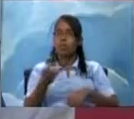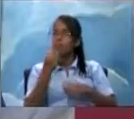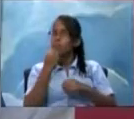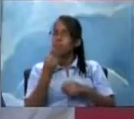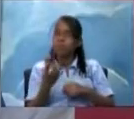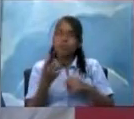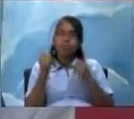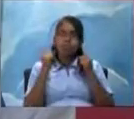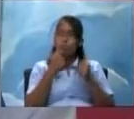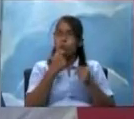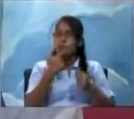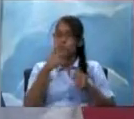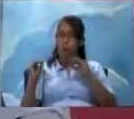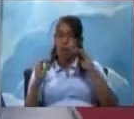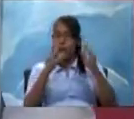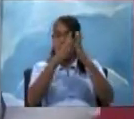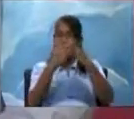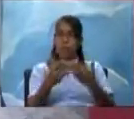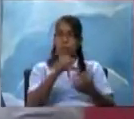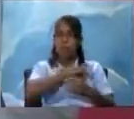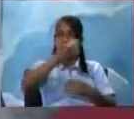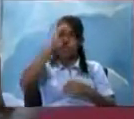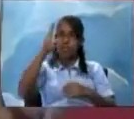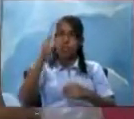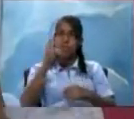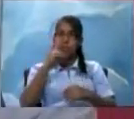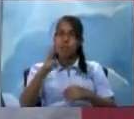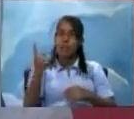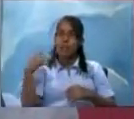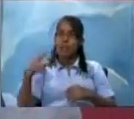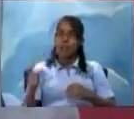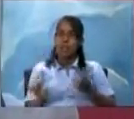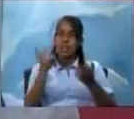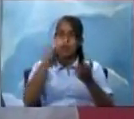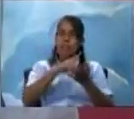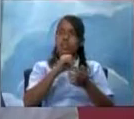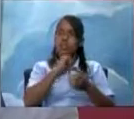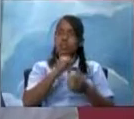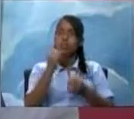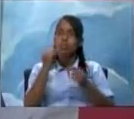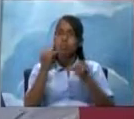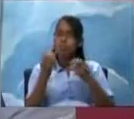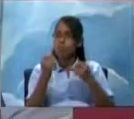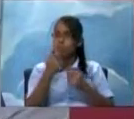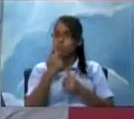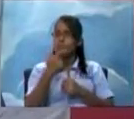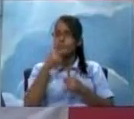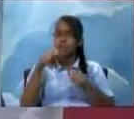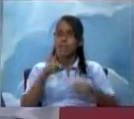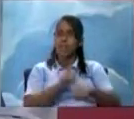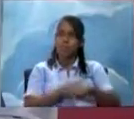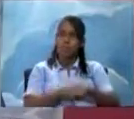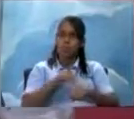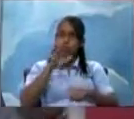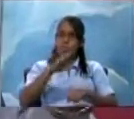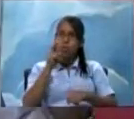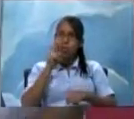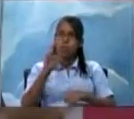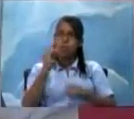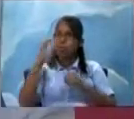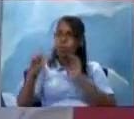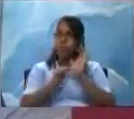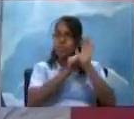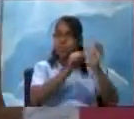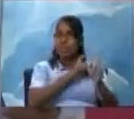es muy bonito hablar la palabra de Dios, es muy bonito ver que alguien se levanta, eso es muy bonito. Y en este tiempo estamos viendo